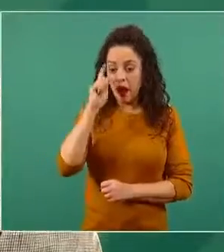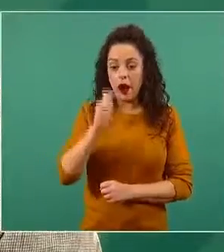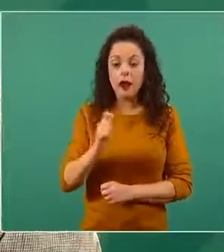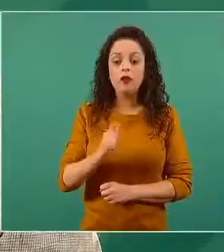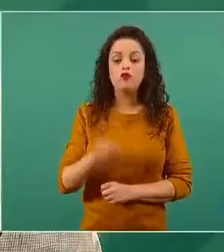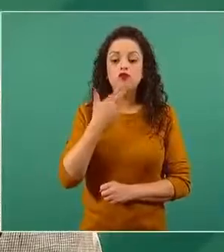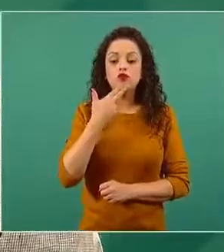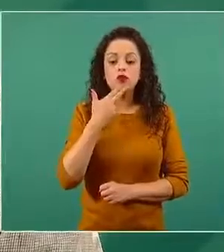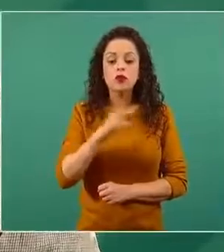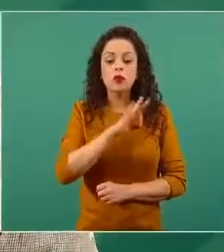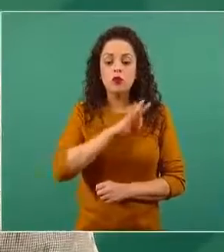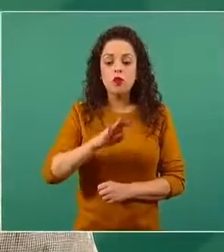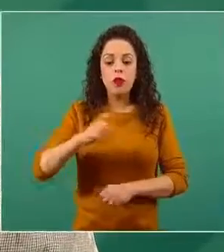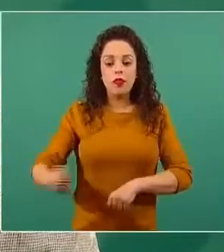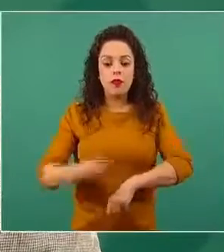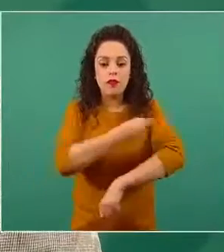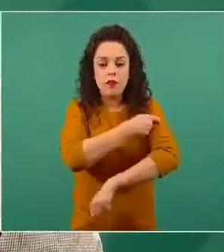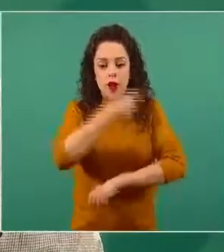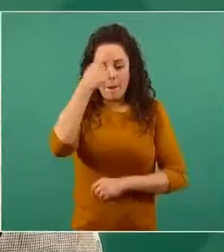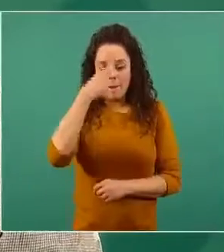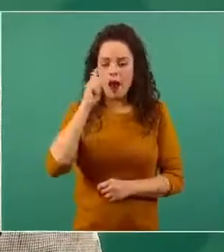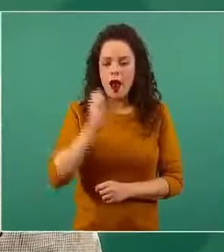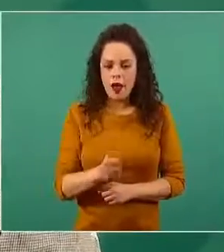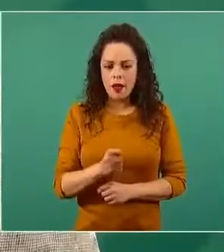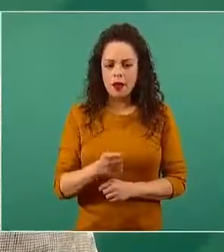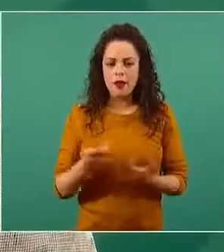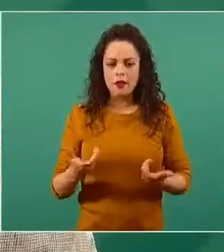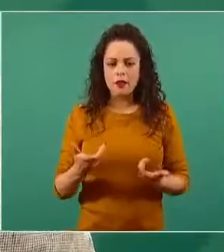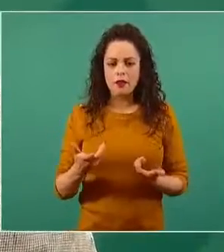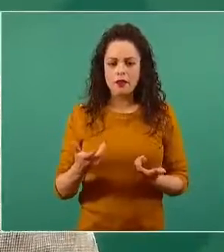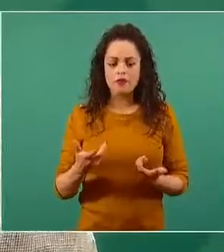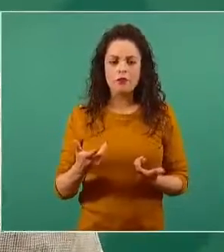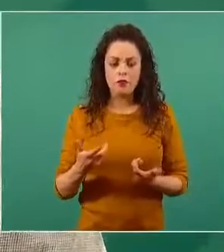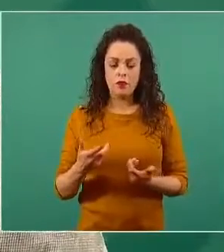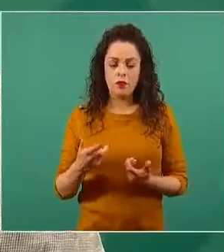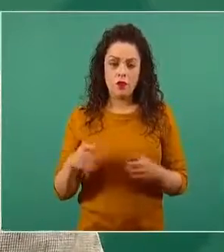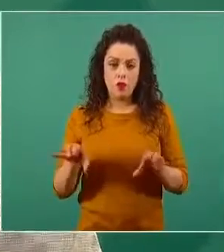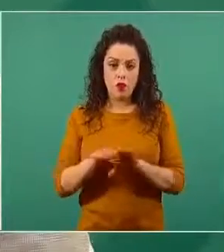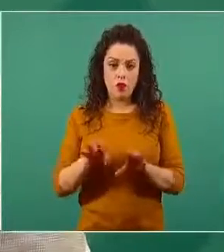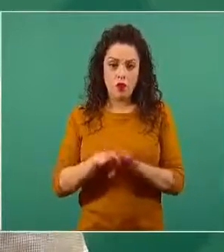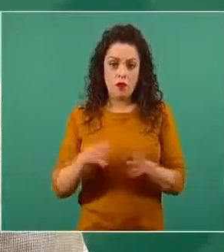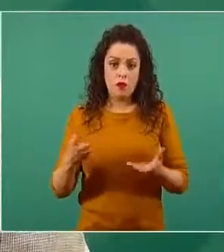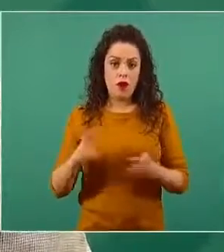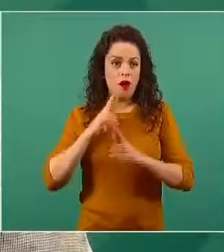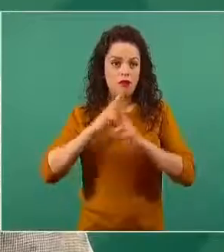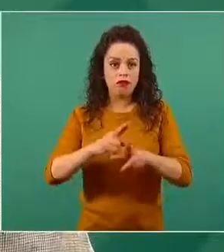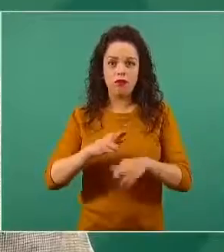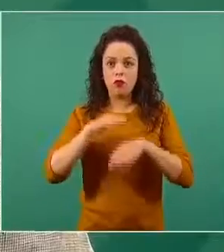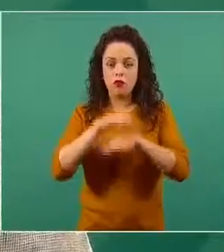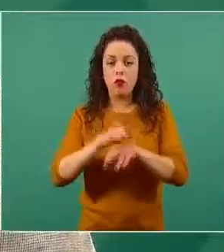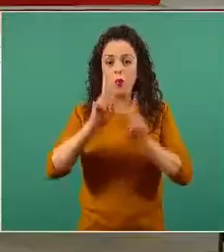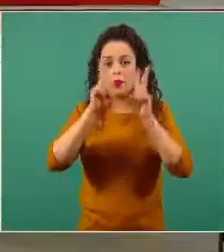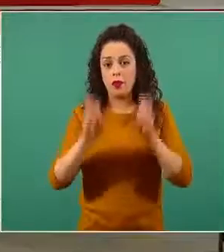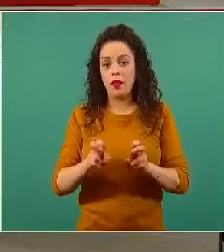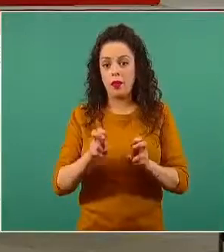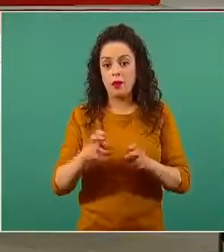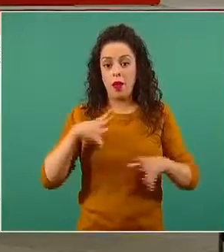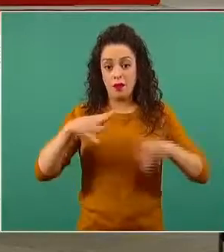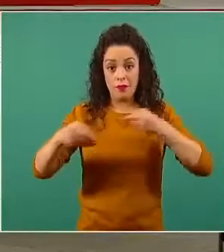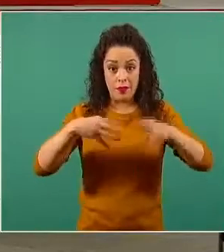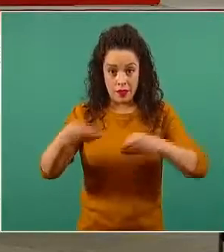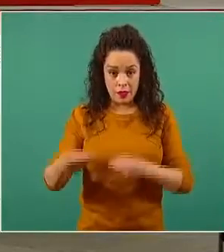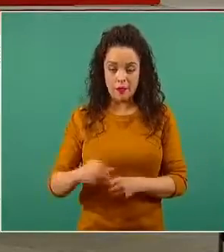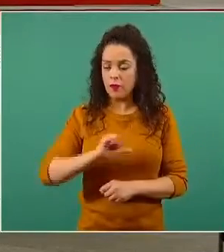vacuna para responder en forma dinámica a la epidemia, también existe la circunstancia en